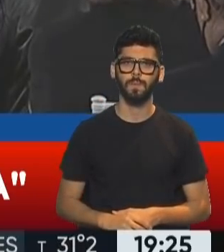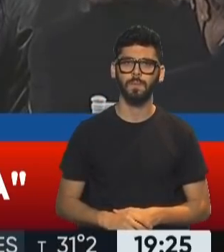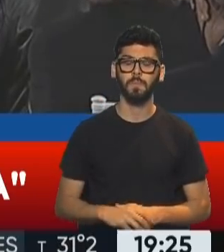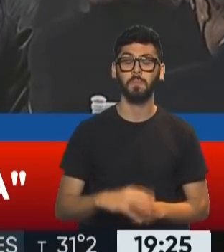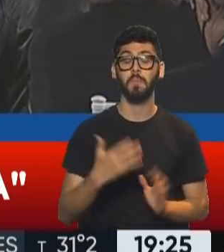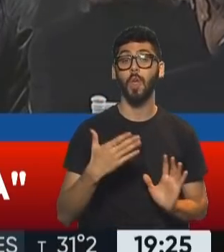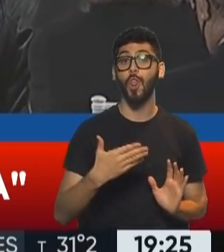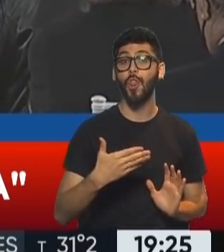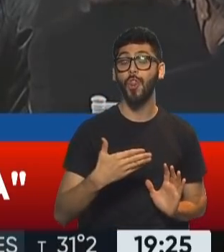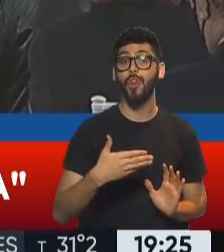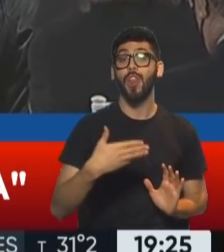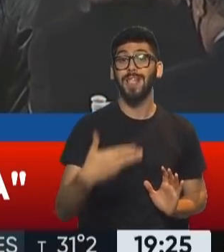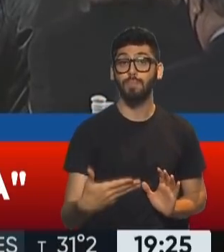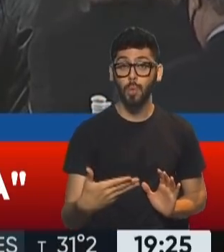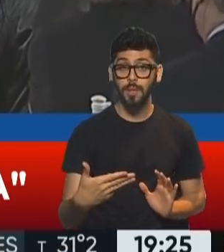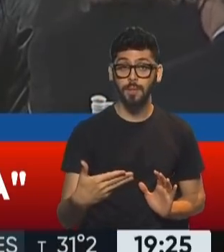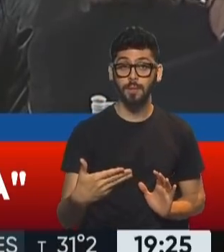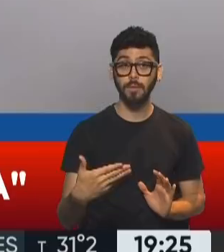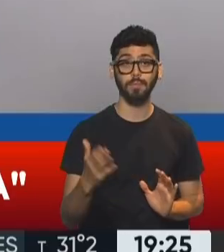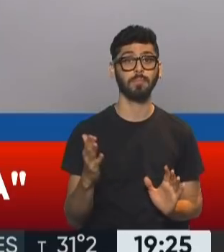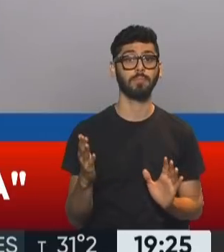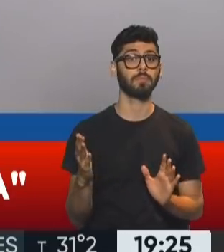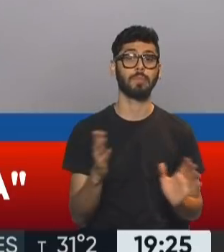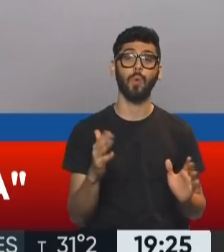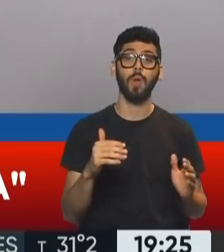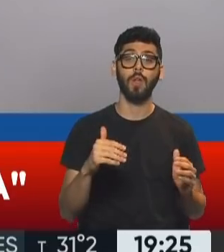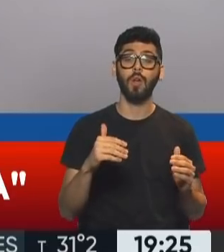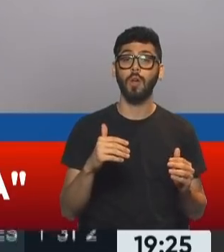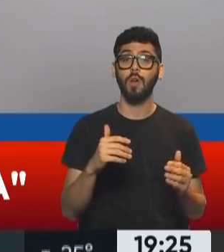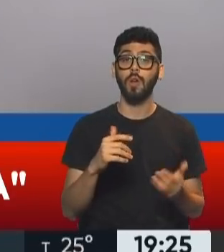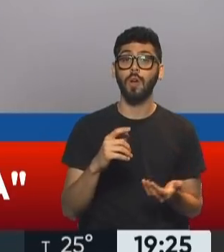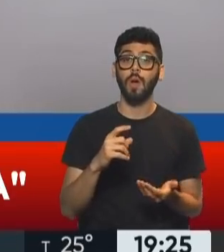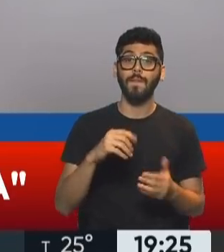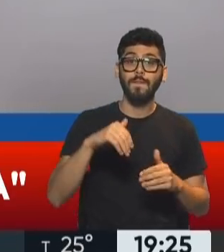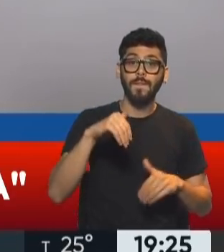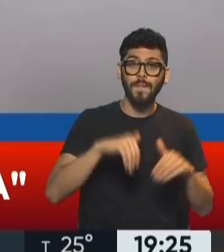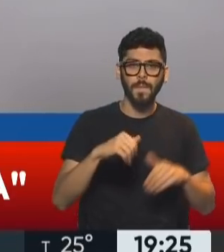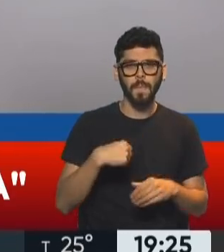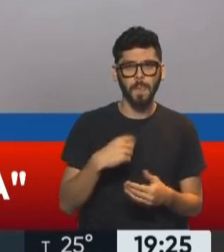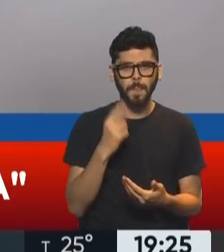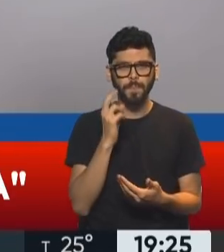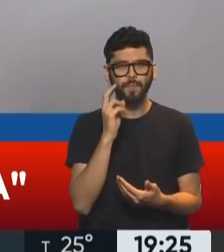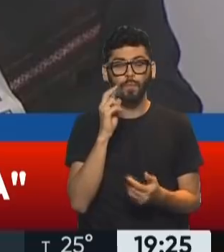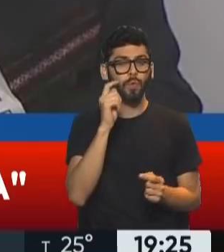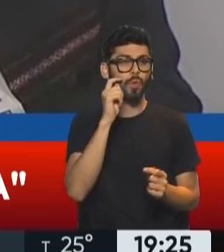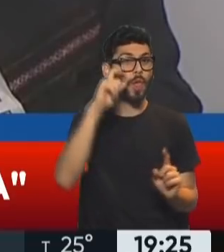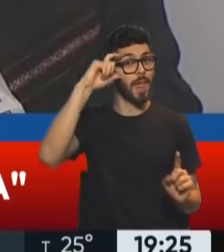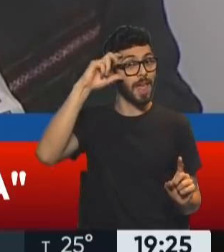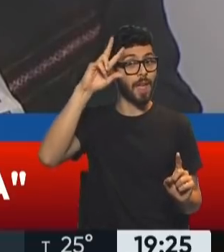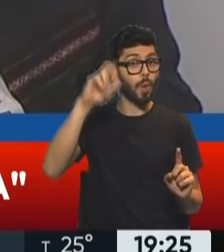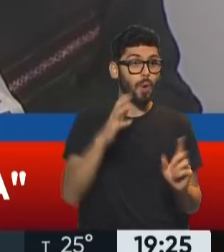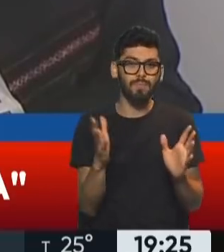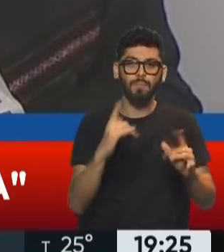Después vino el tiempo de la elección en Bolivia. Yo lo visité a Evo cuando todavía estaba en